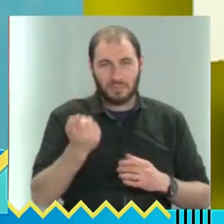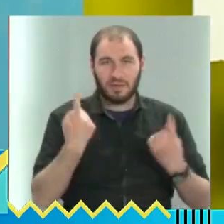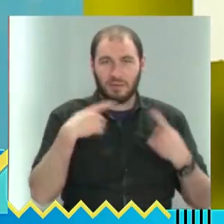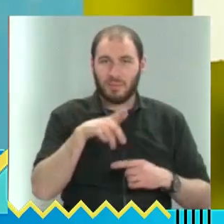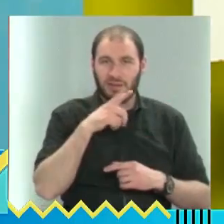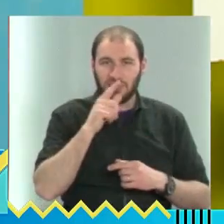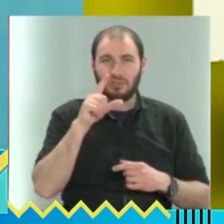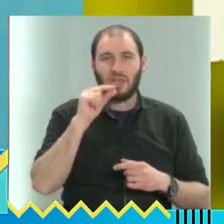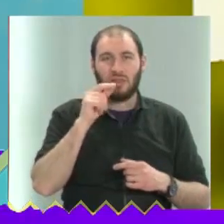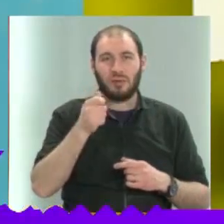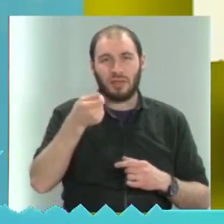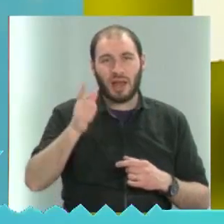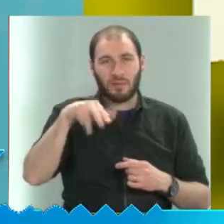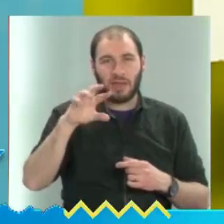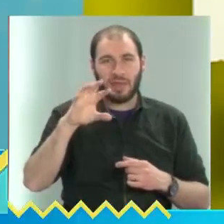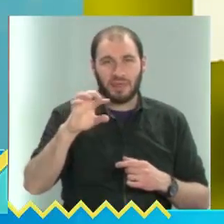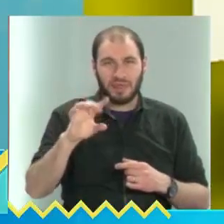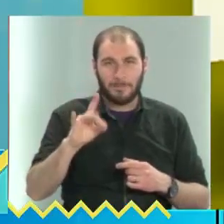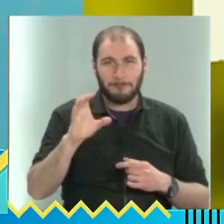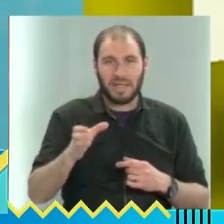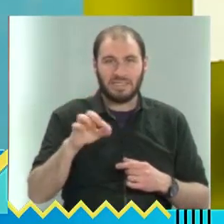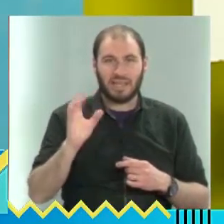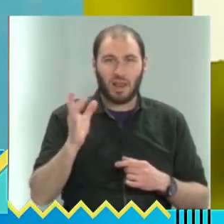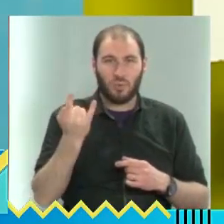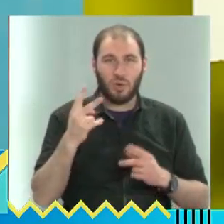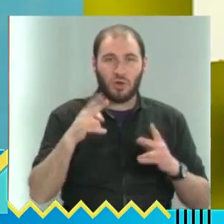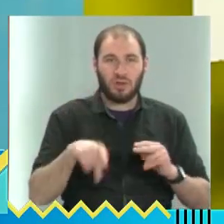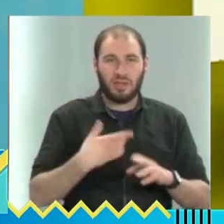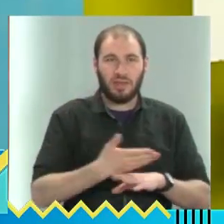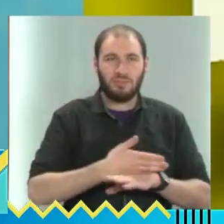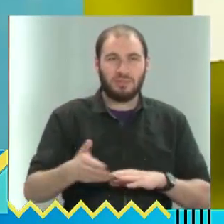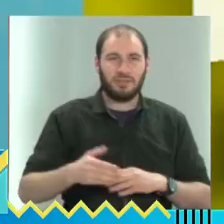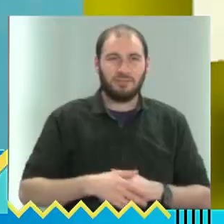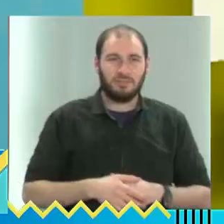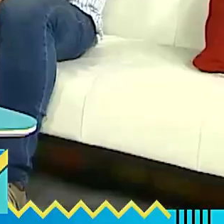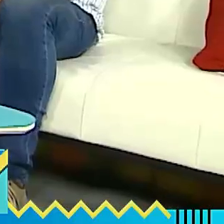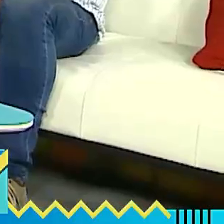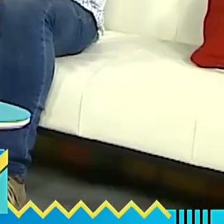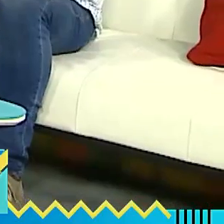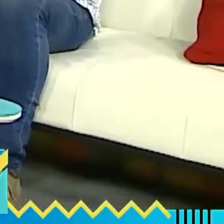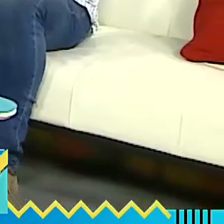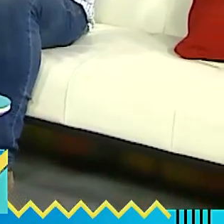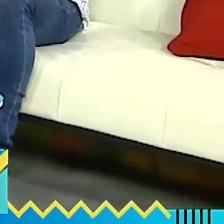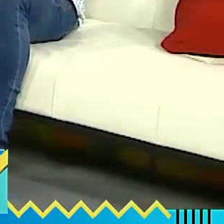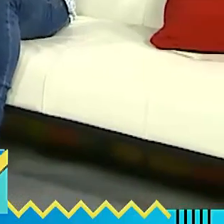Instagram como Distintos Parecidos y en Twitter como @dpCNLU. Una pausa y enseguida continuamos con más.